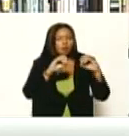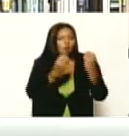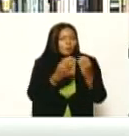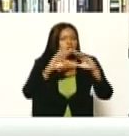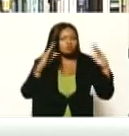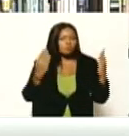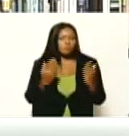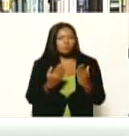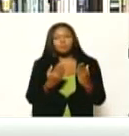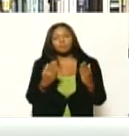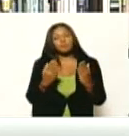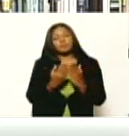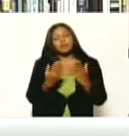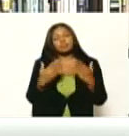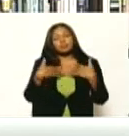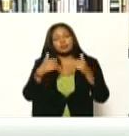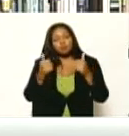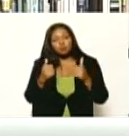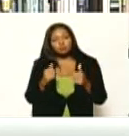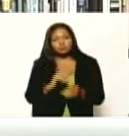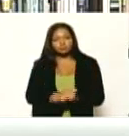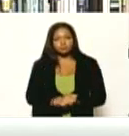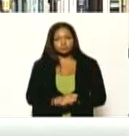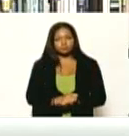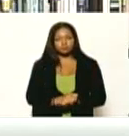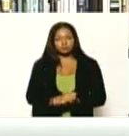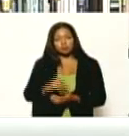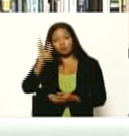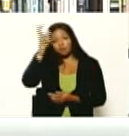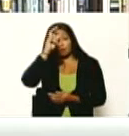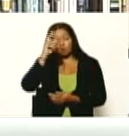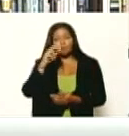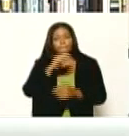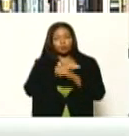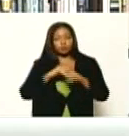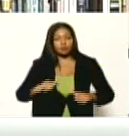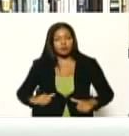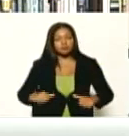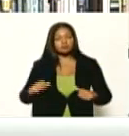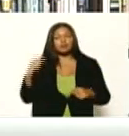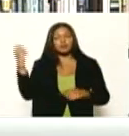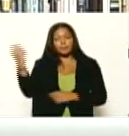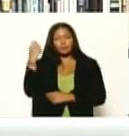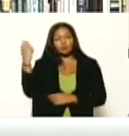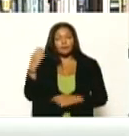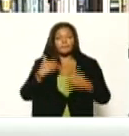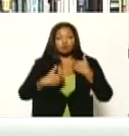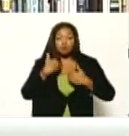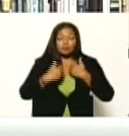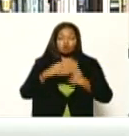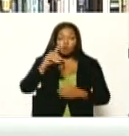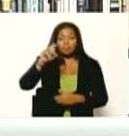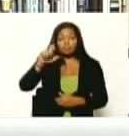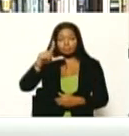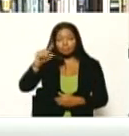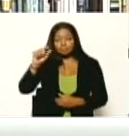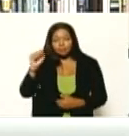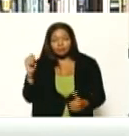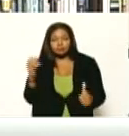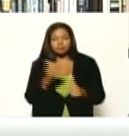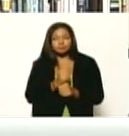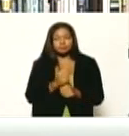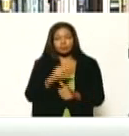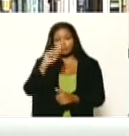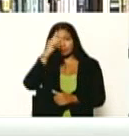Zulia, Yaracuy, Falcón, Portuguesa y Apure. La variante de preocupación Delta, identificada